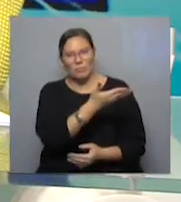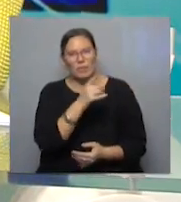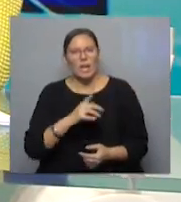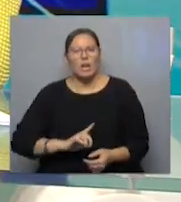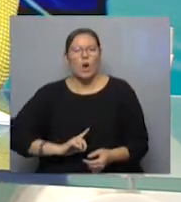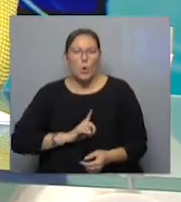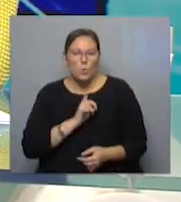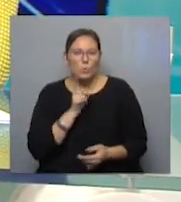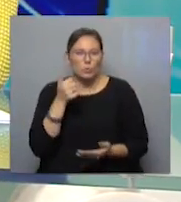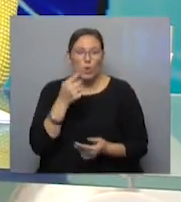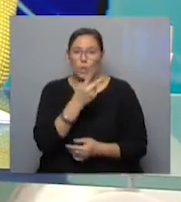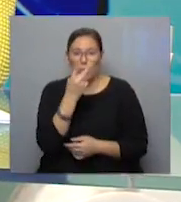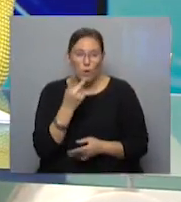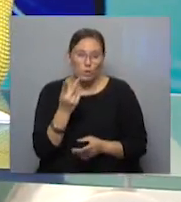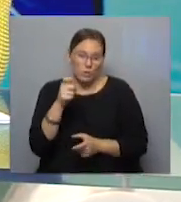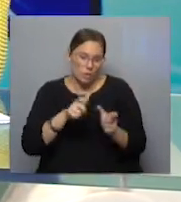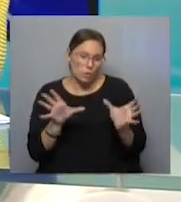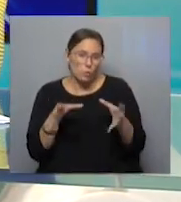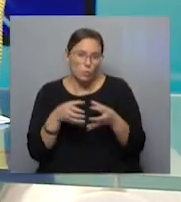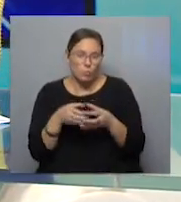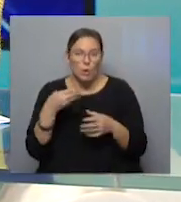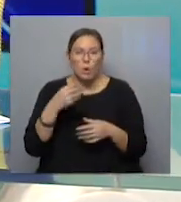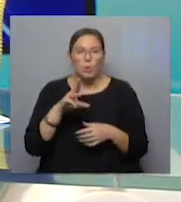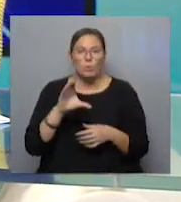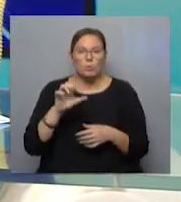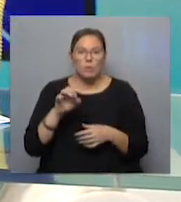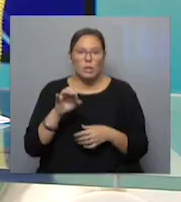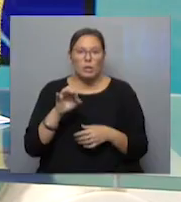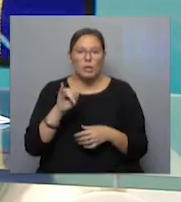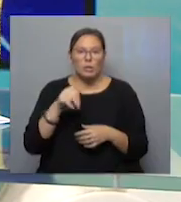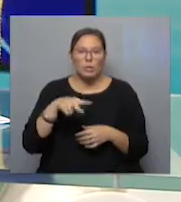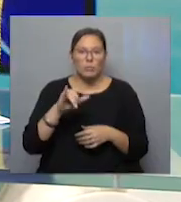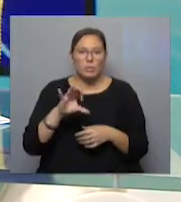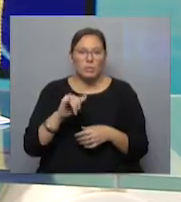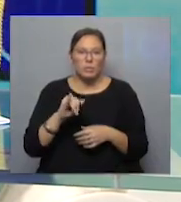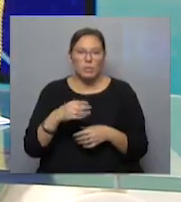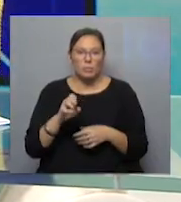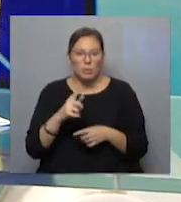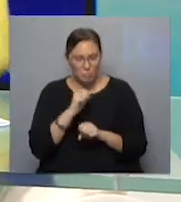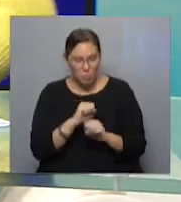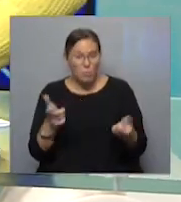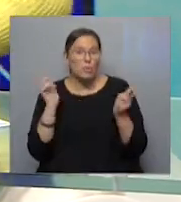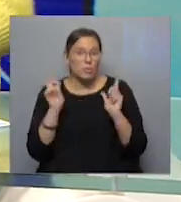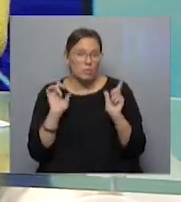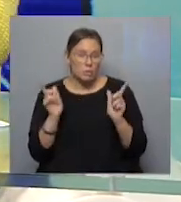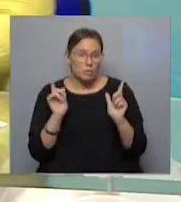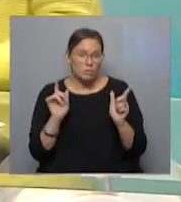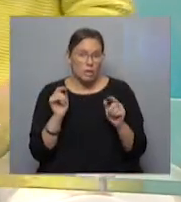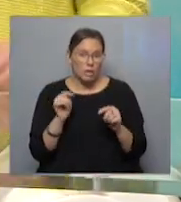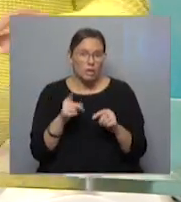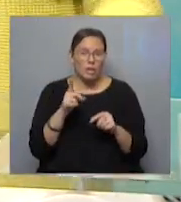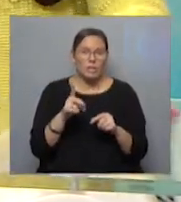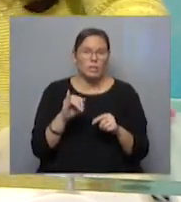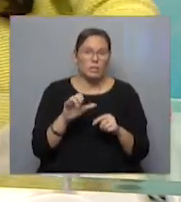el honor de tener a dos de los integrantes de Buceo Invisible. Así que sin más, si te parece, le damos paso para disfrutar. Por supuesto, Diego Presa y